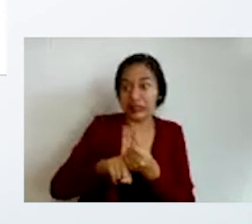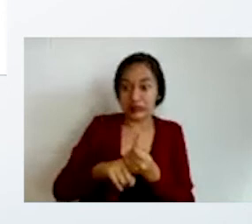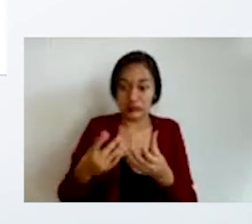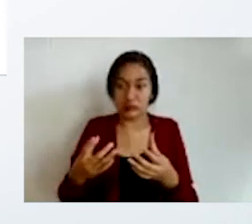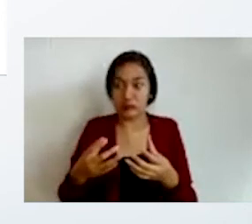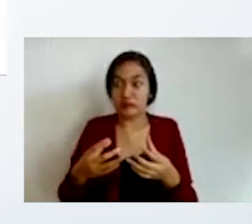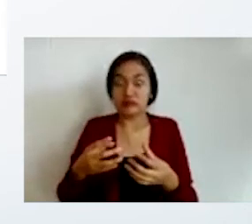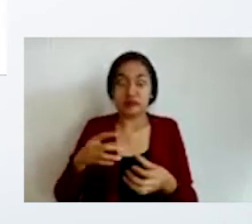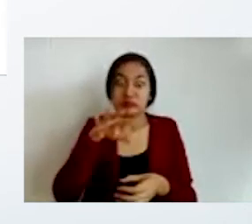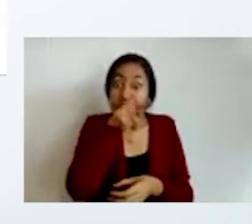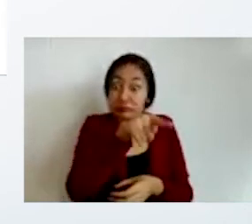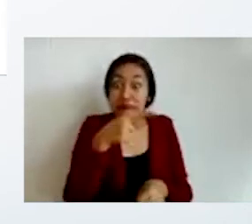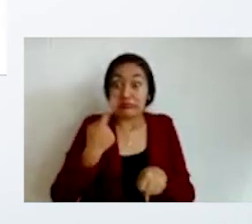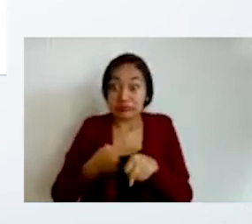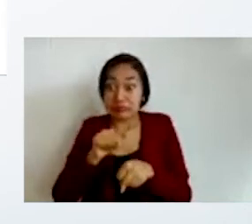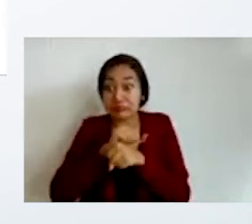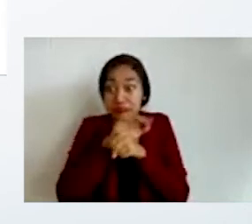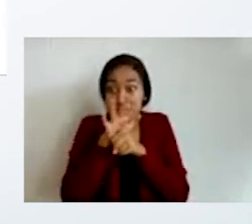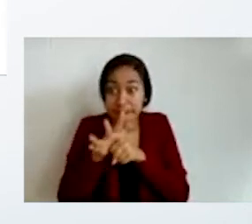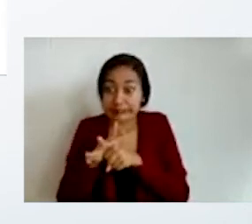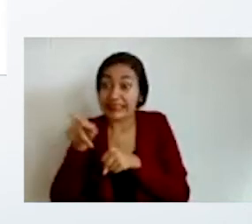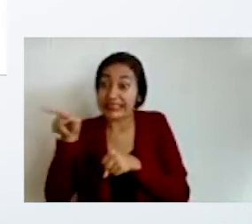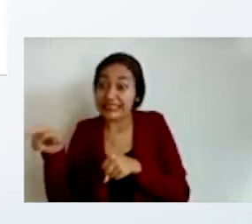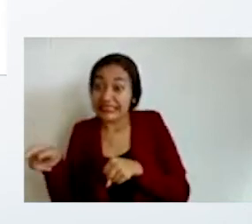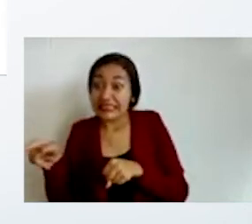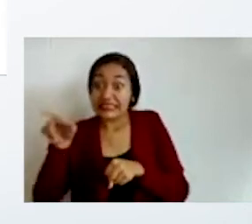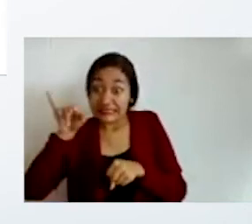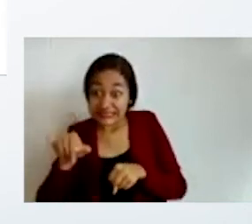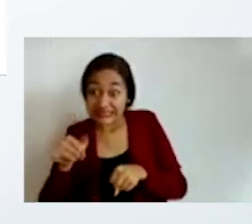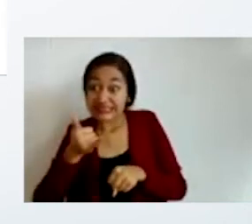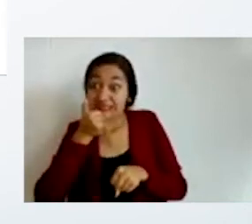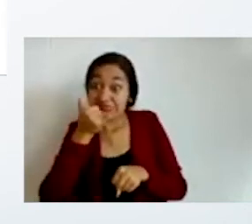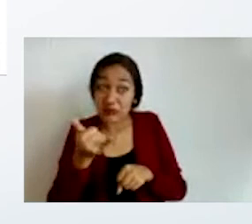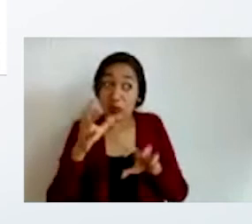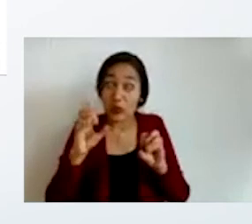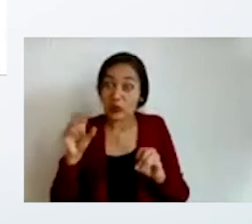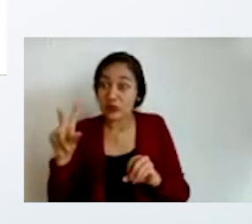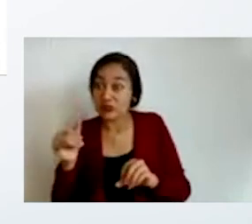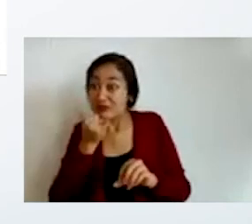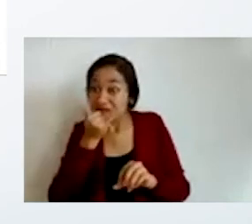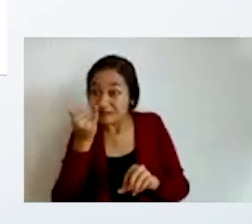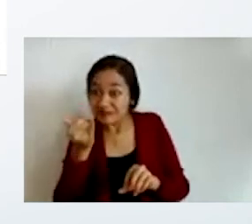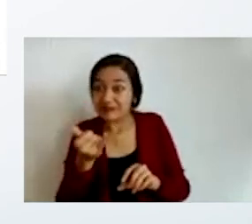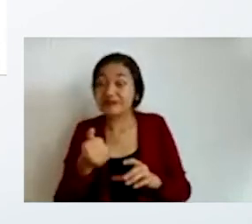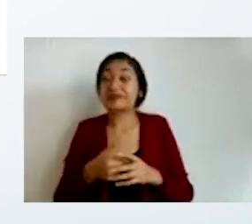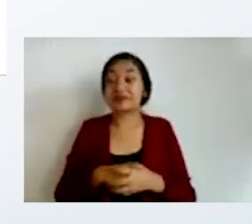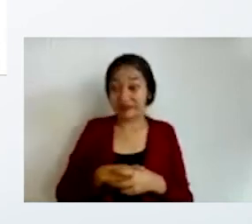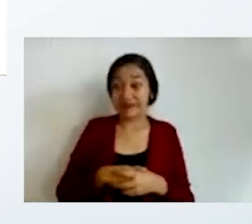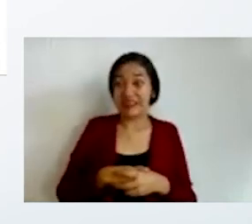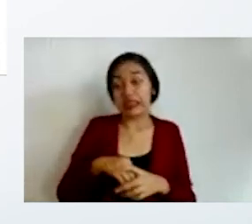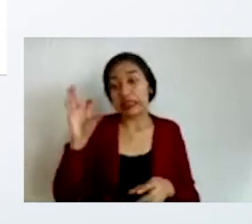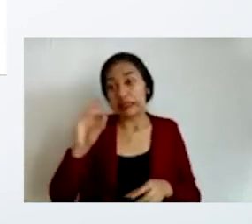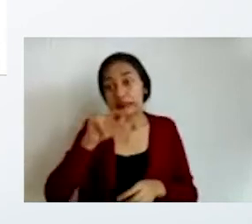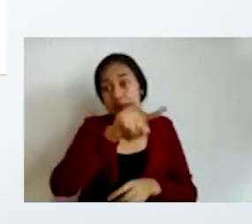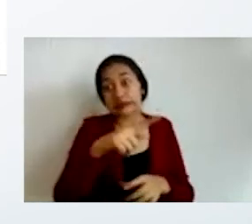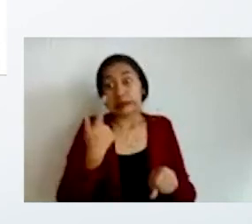la enfermedad, y la especificidad nos dice si cuando la prueba es negativa, la persona efectivamente está libre de